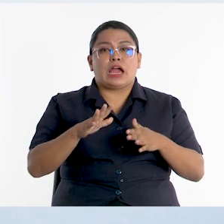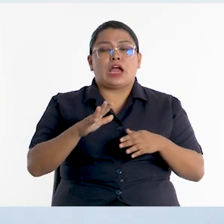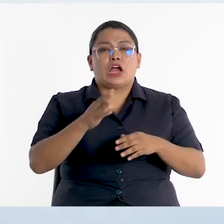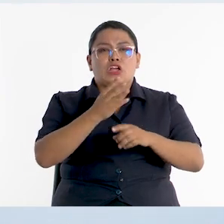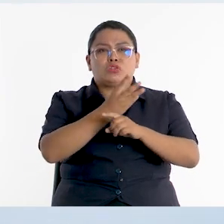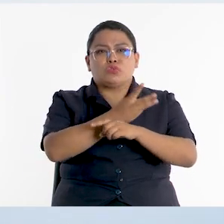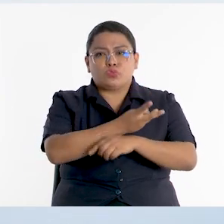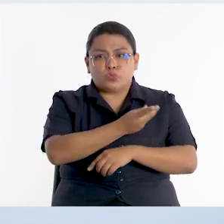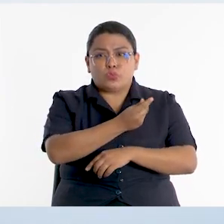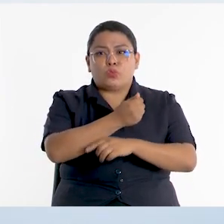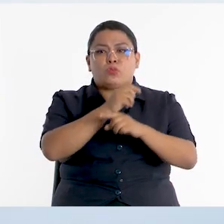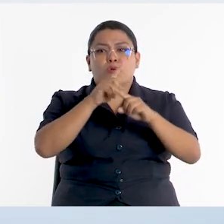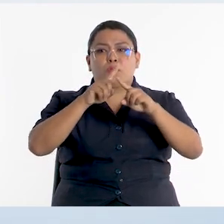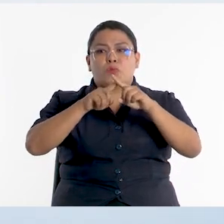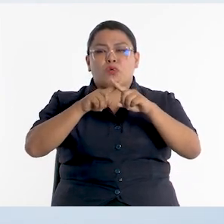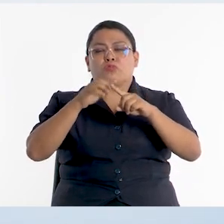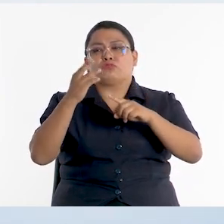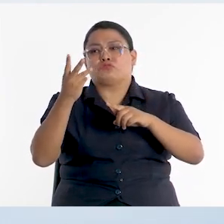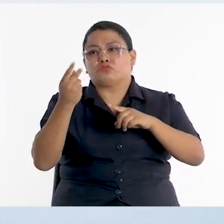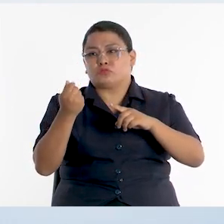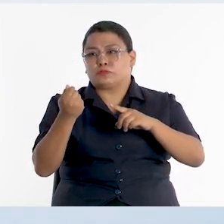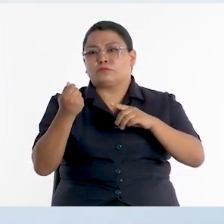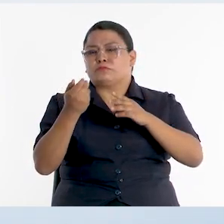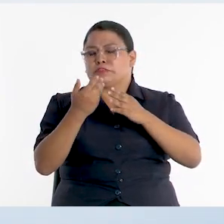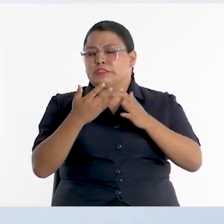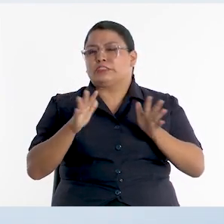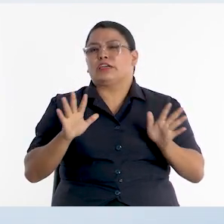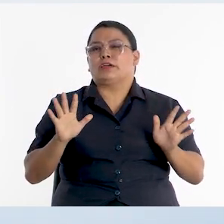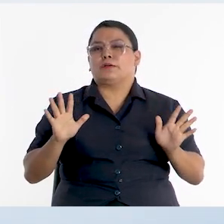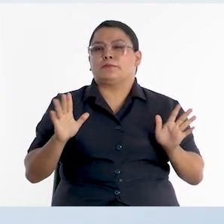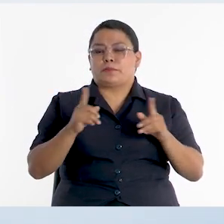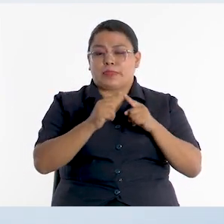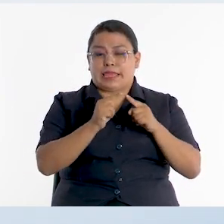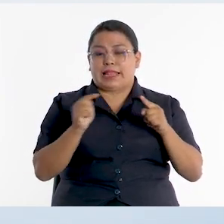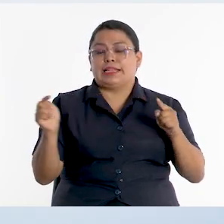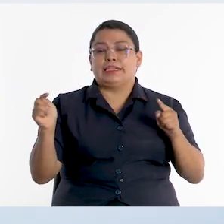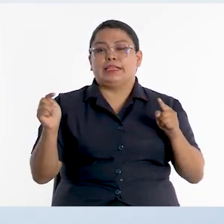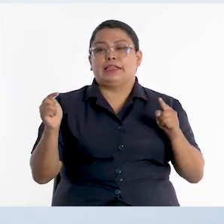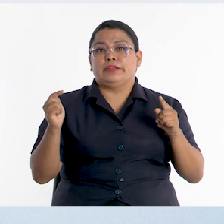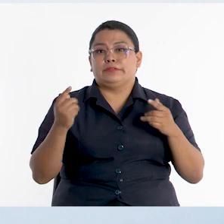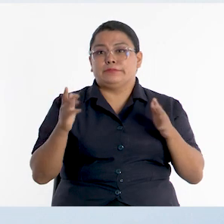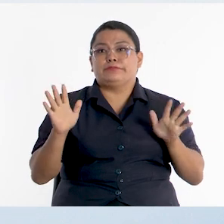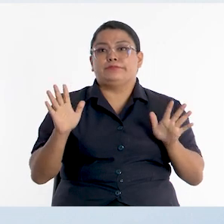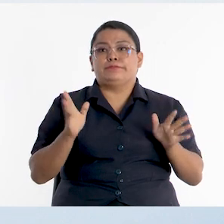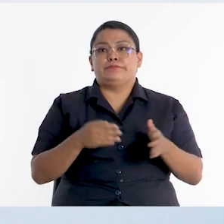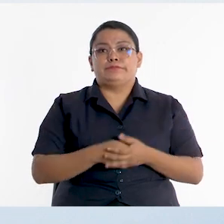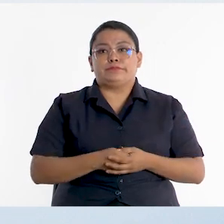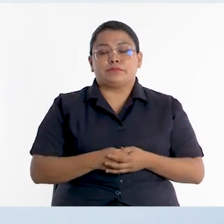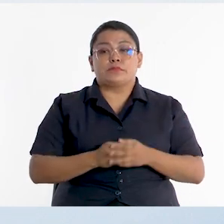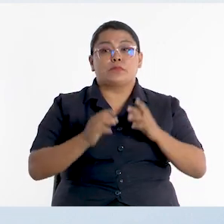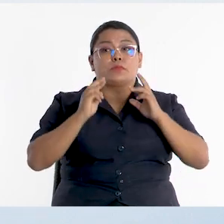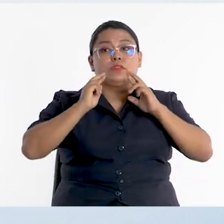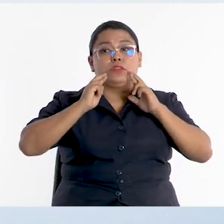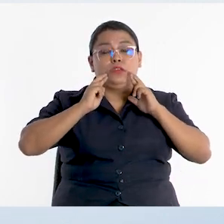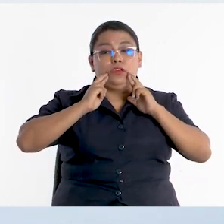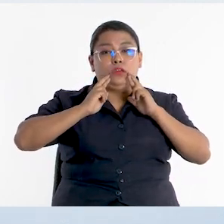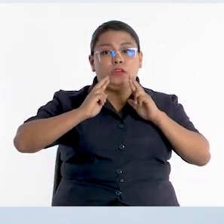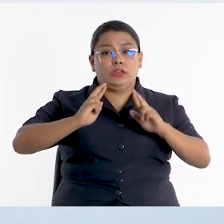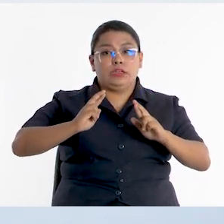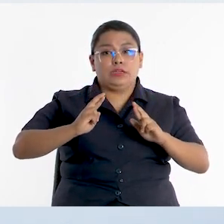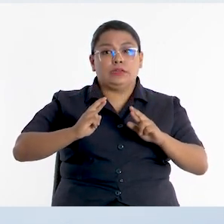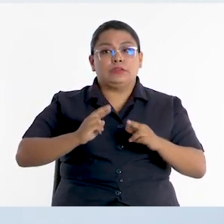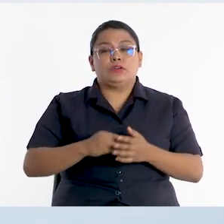ubicado el multiplicando, el multiplicador, el signo y la línea. Al